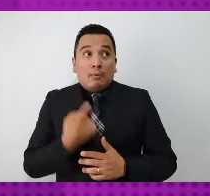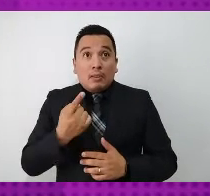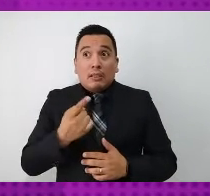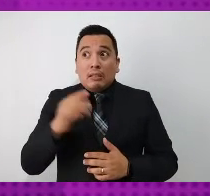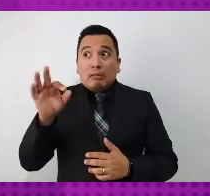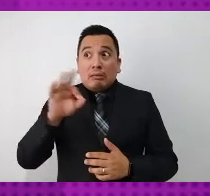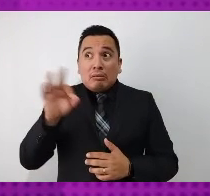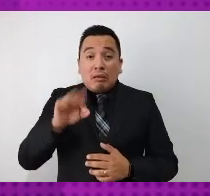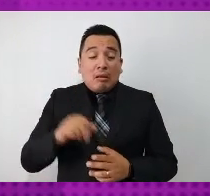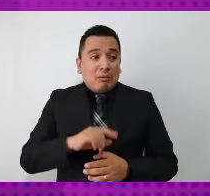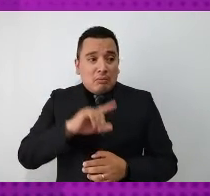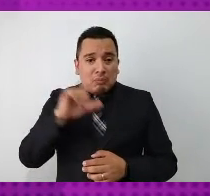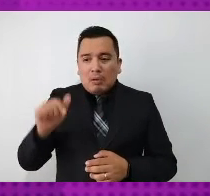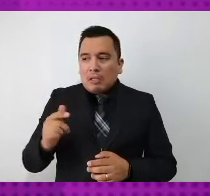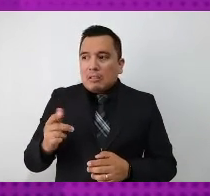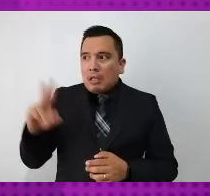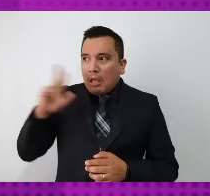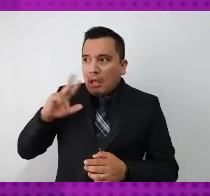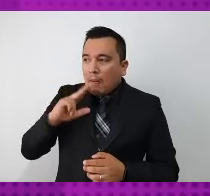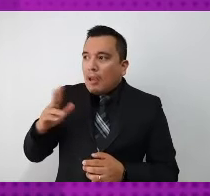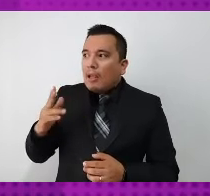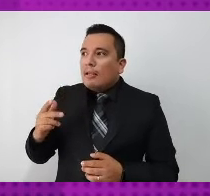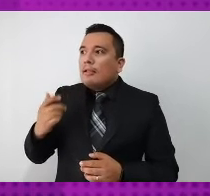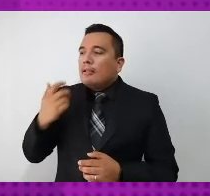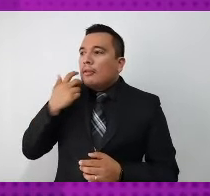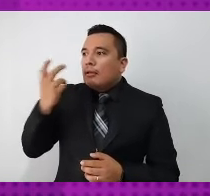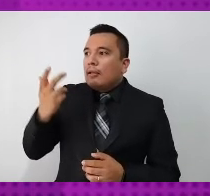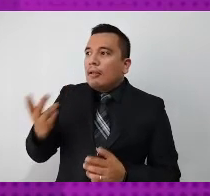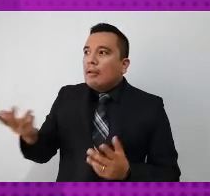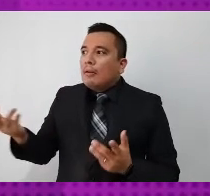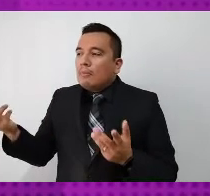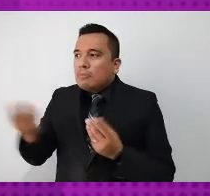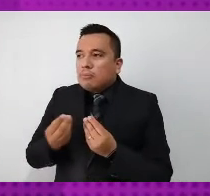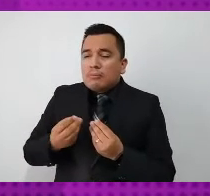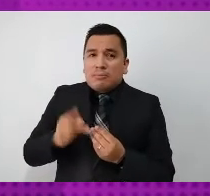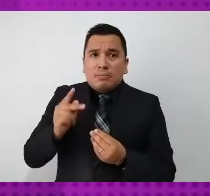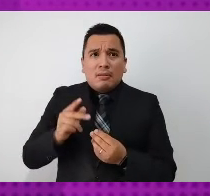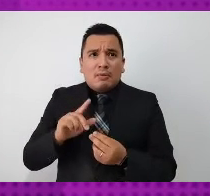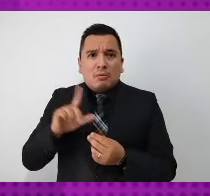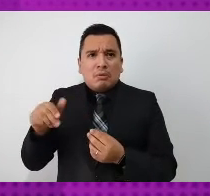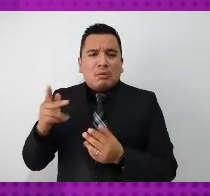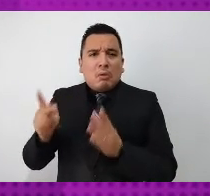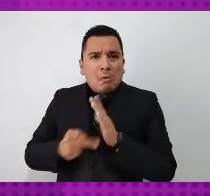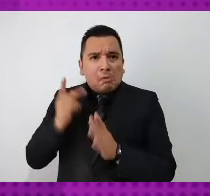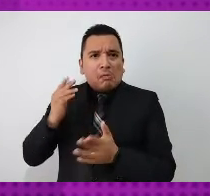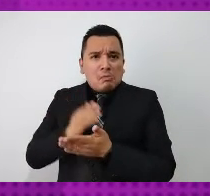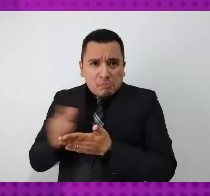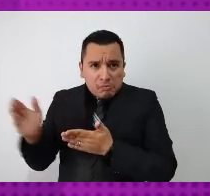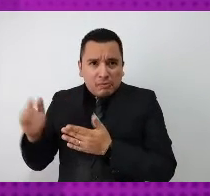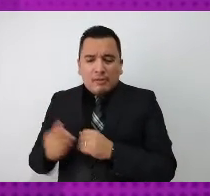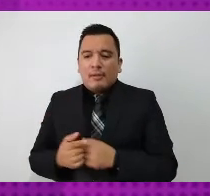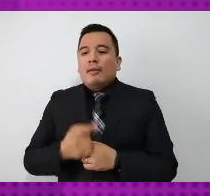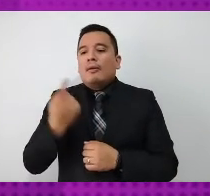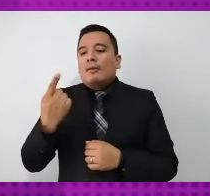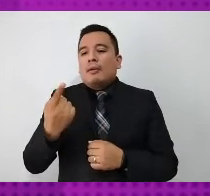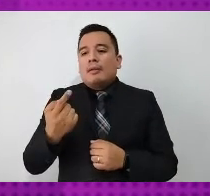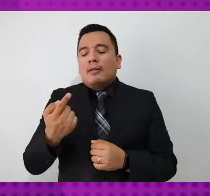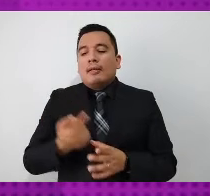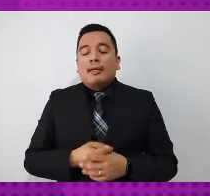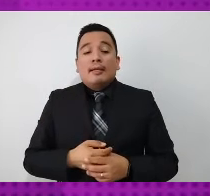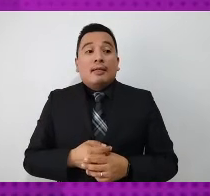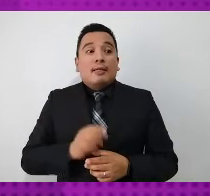finalmente los termina dejando excluidos sí porque se encuentran maneras de y